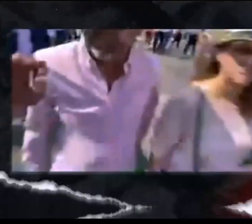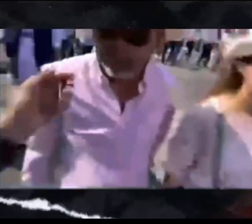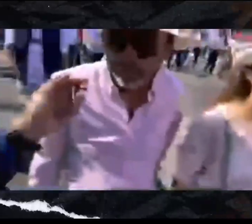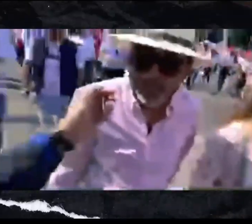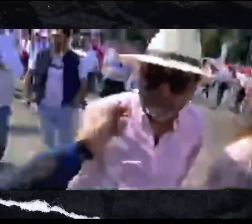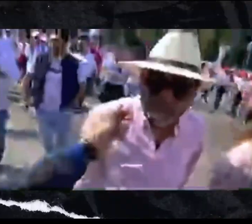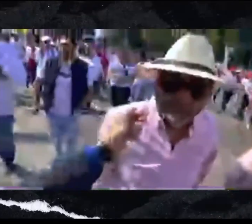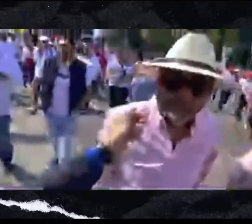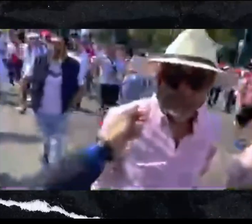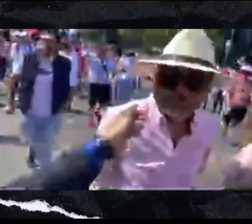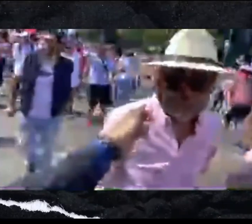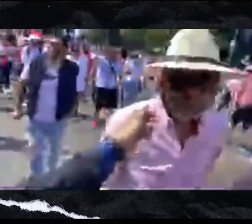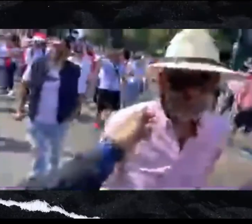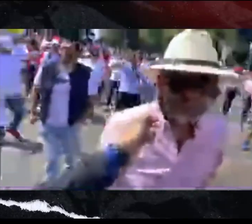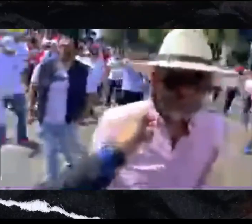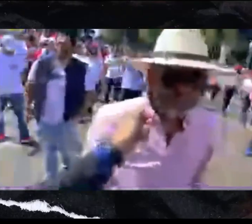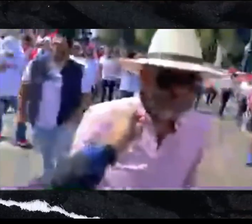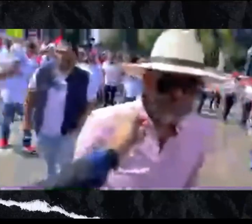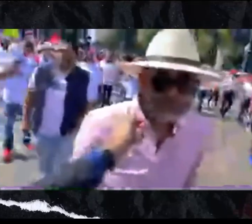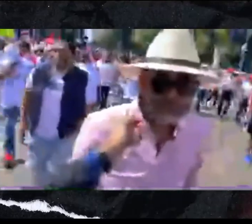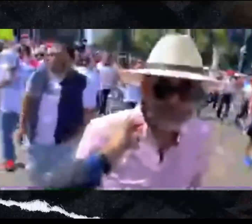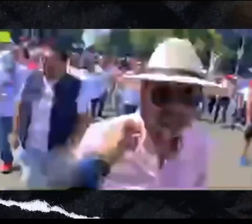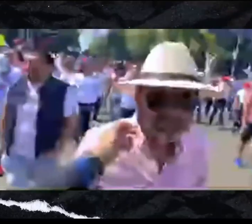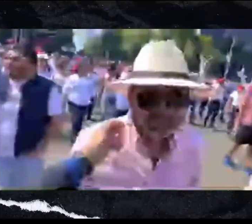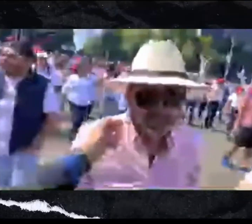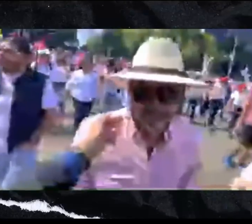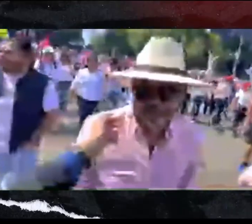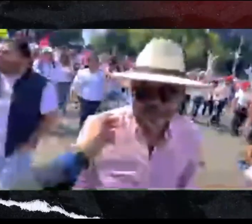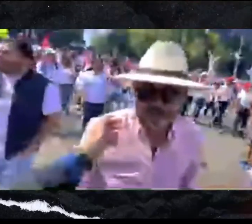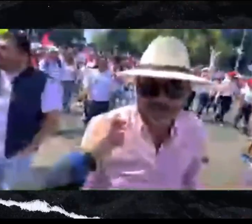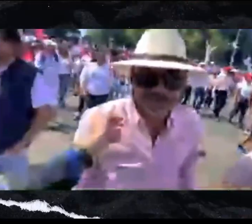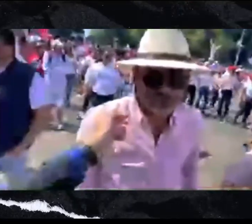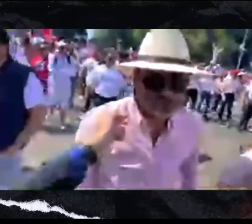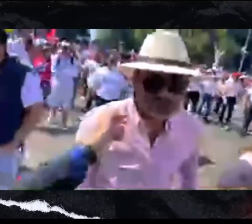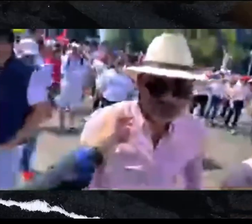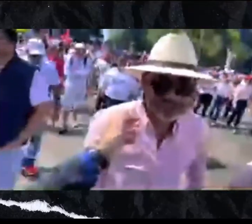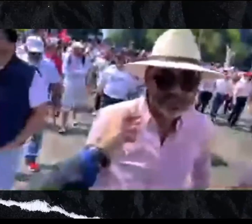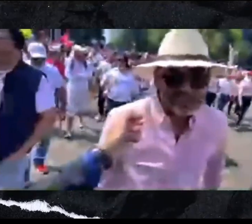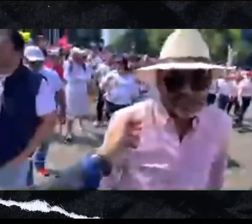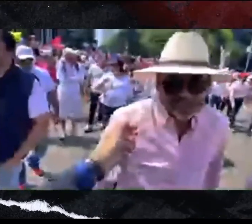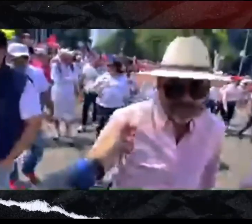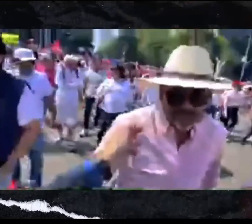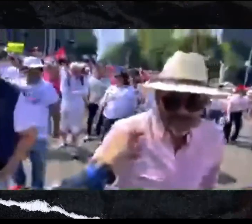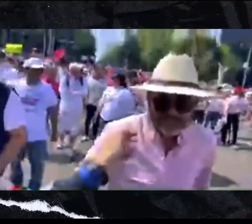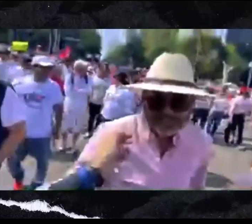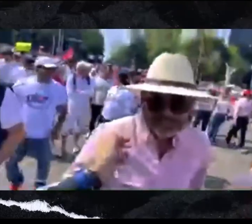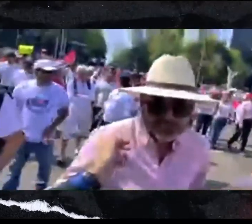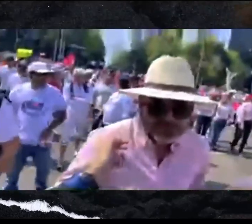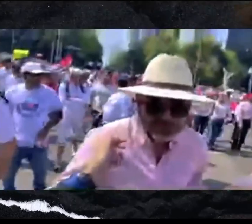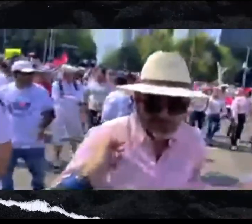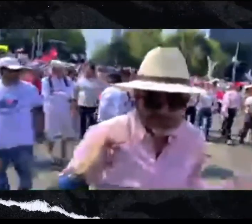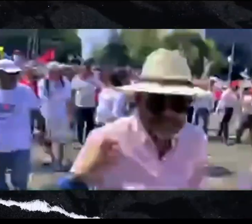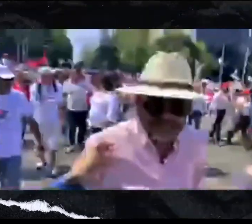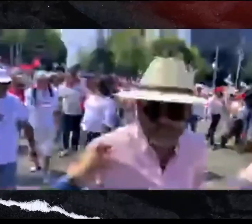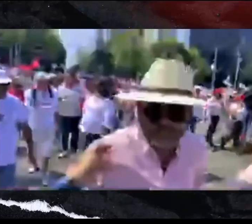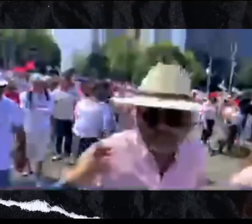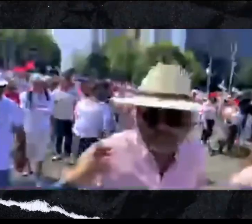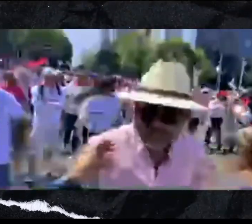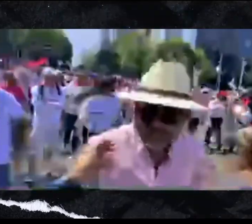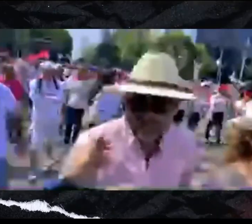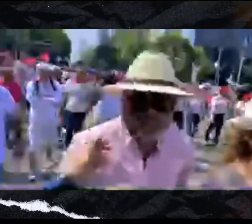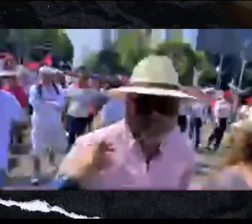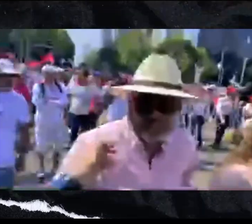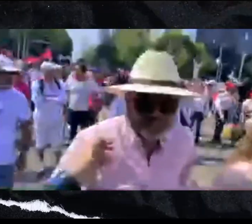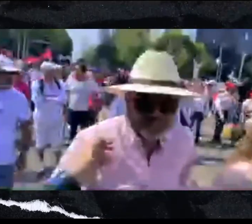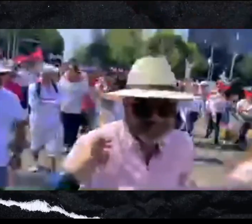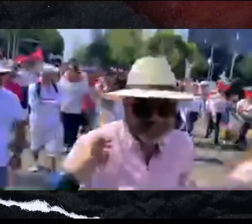El nombramiento de los magistrados, el nombramiento de los consejeros por parte del presidente es una propuesta que no debe estar